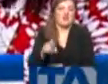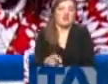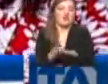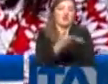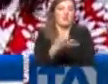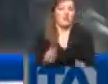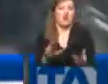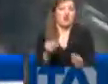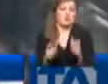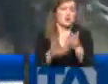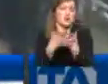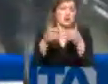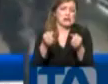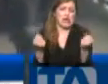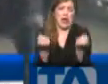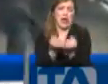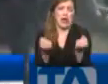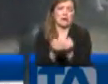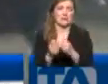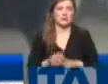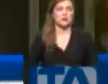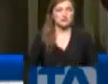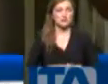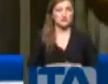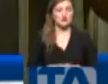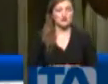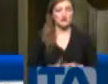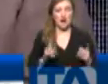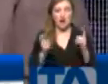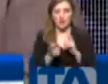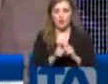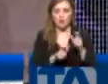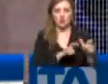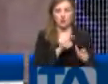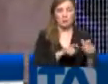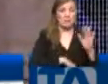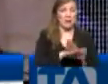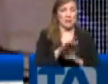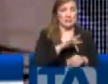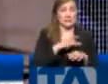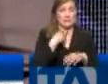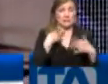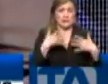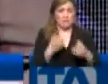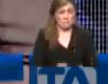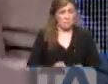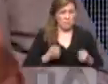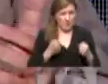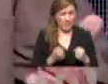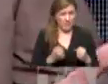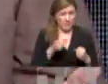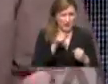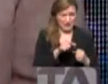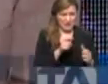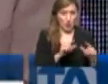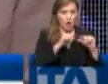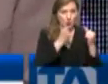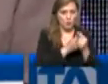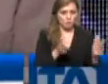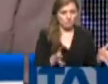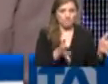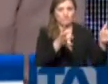superpoblación penitenciaria. Y la reclasificación de la población carcelaria. A fin de no mezclar como existe